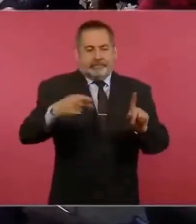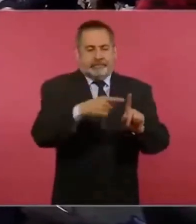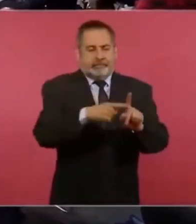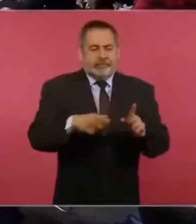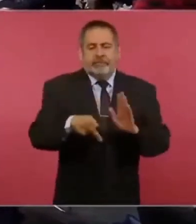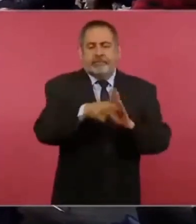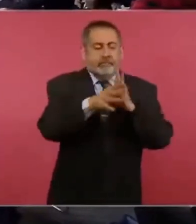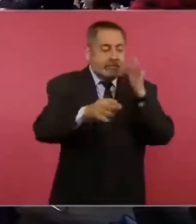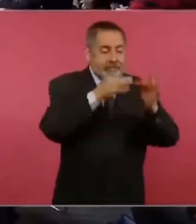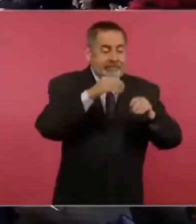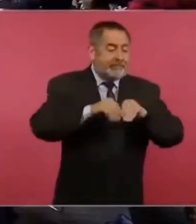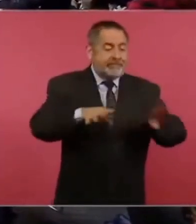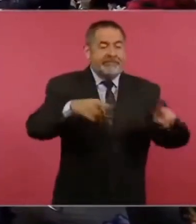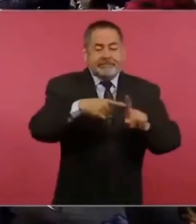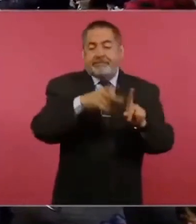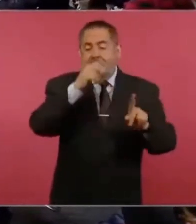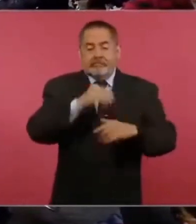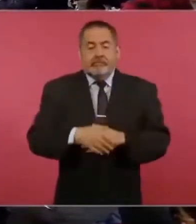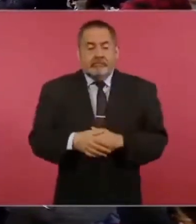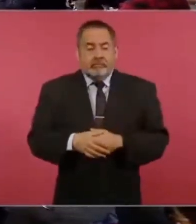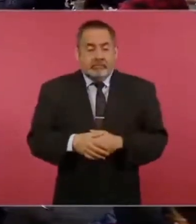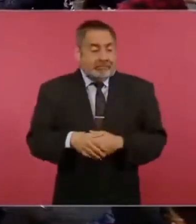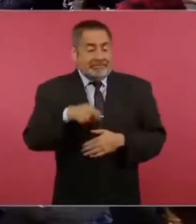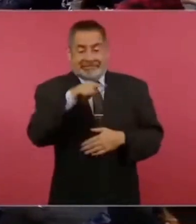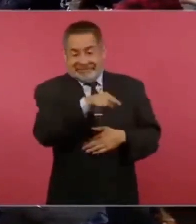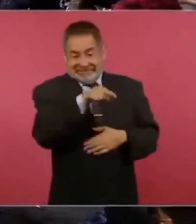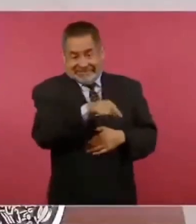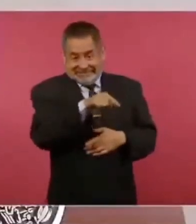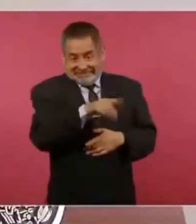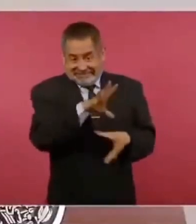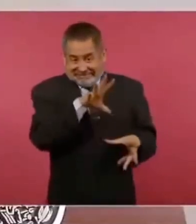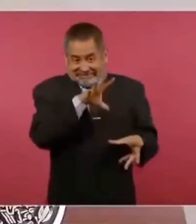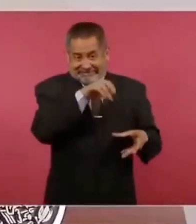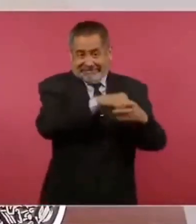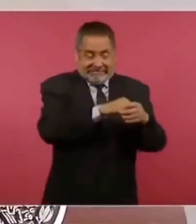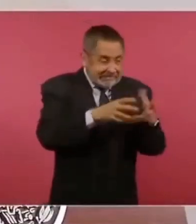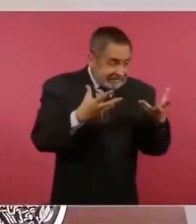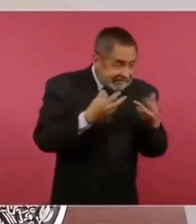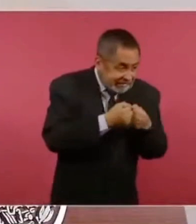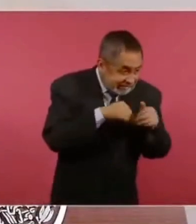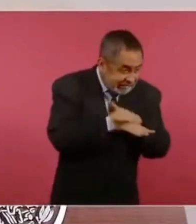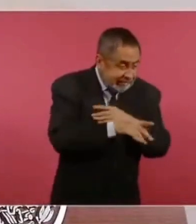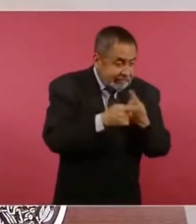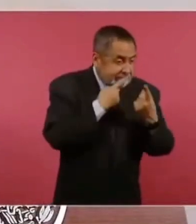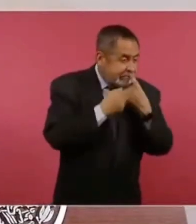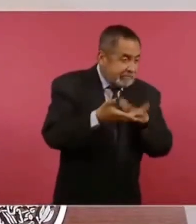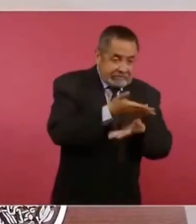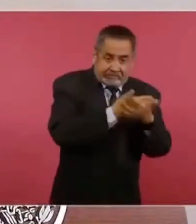un periodista, que ese sí está metido en los sótanos, ¿no?